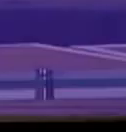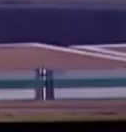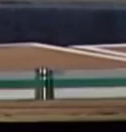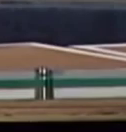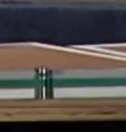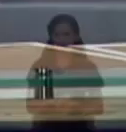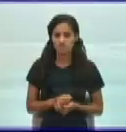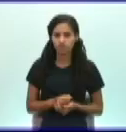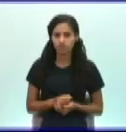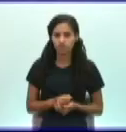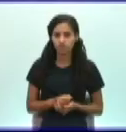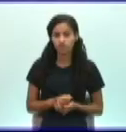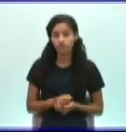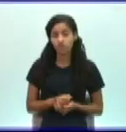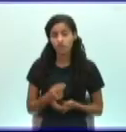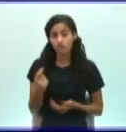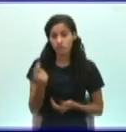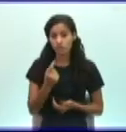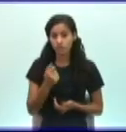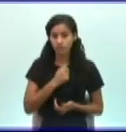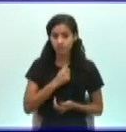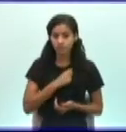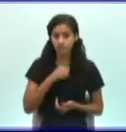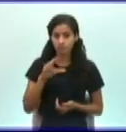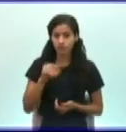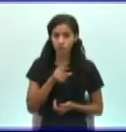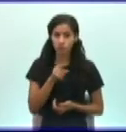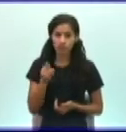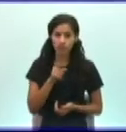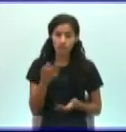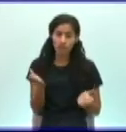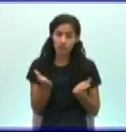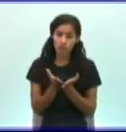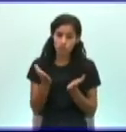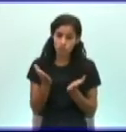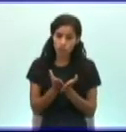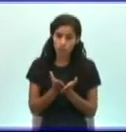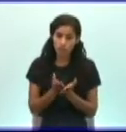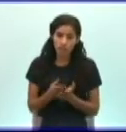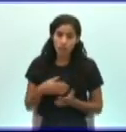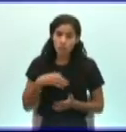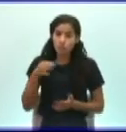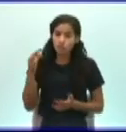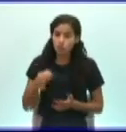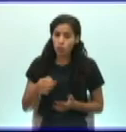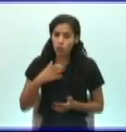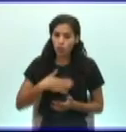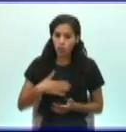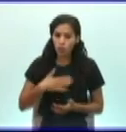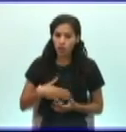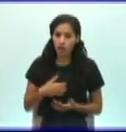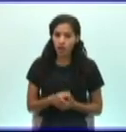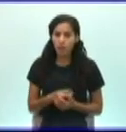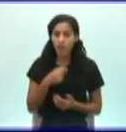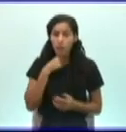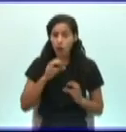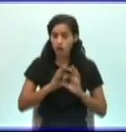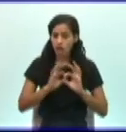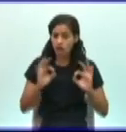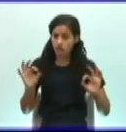Niños, solo recomendarles que trabajen seguros, despacio, con